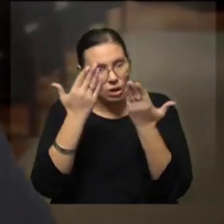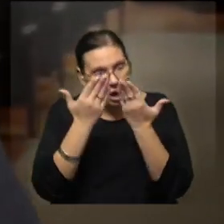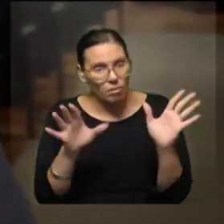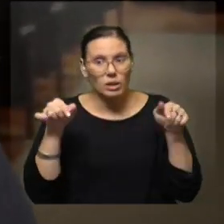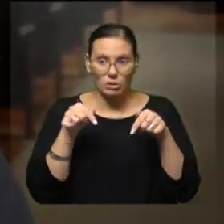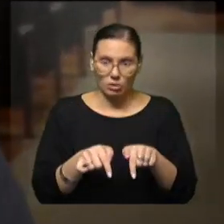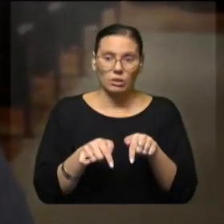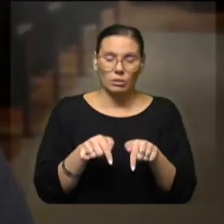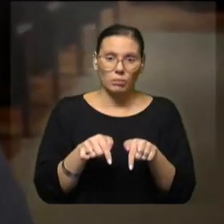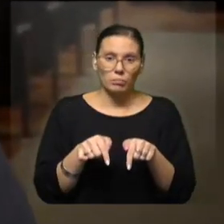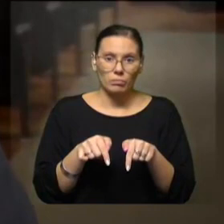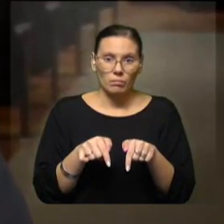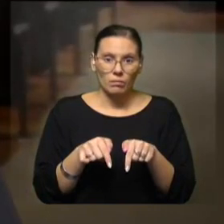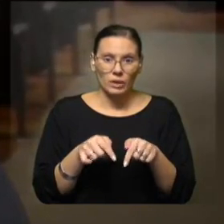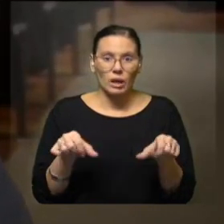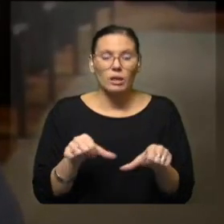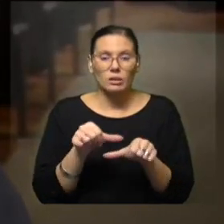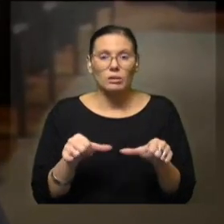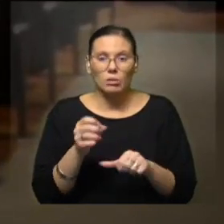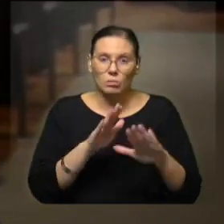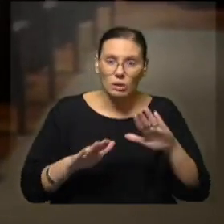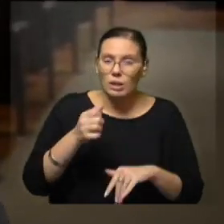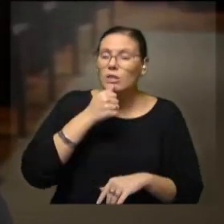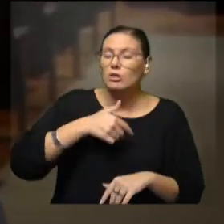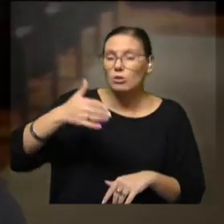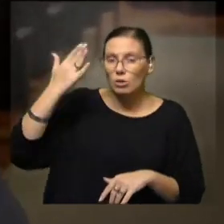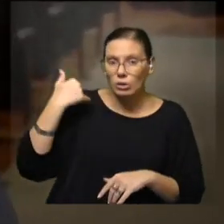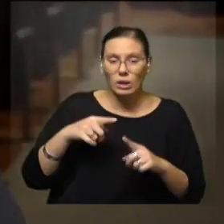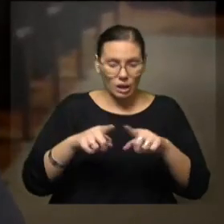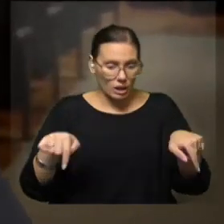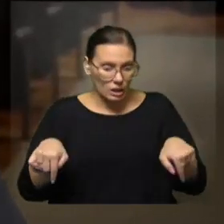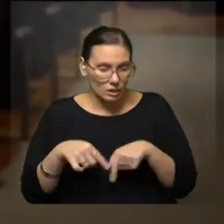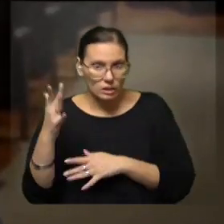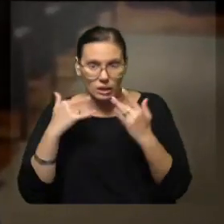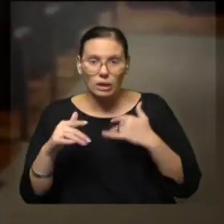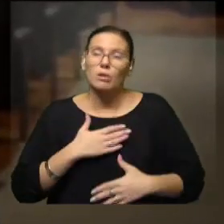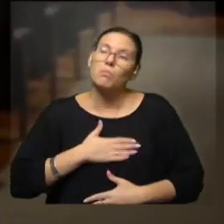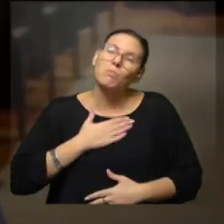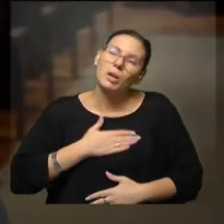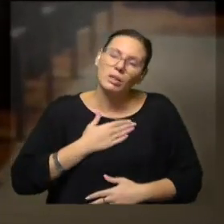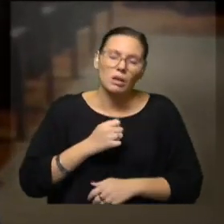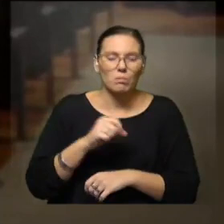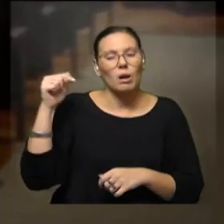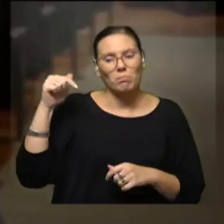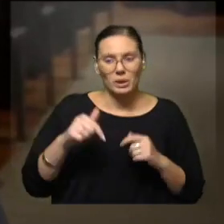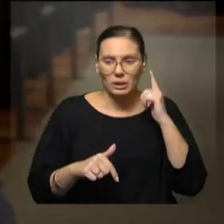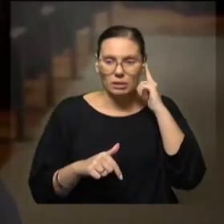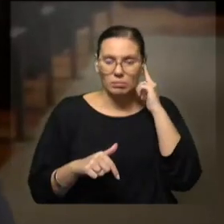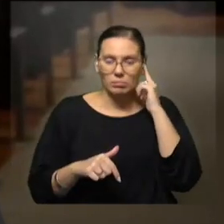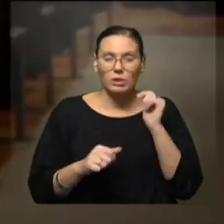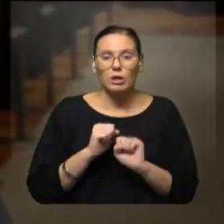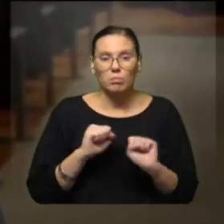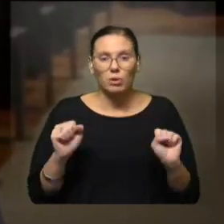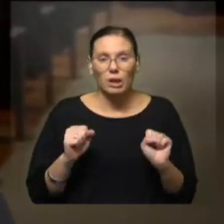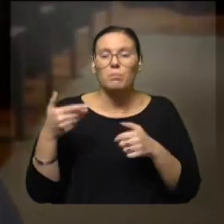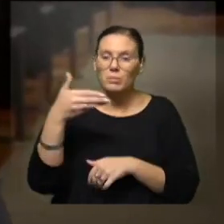esto, generando una reparación histórica y escénica, así que sería un placer que puedan acompañarnos y poder ser